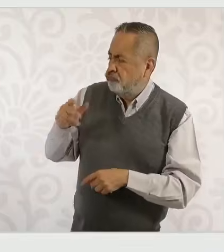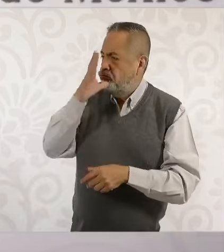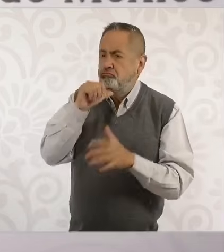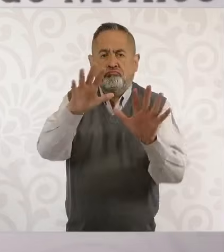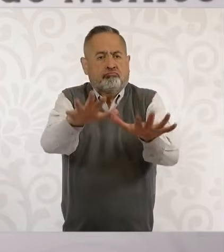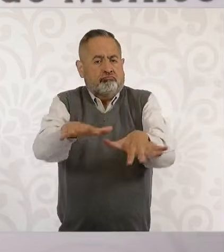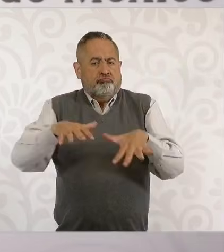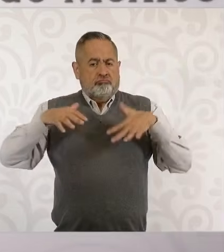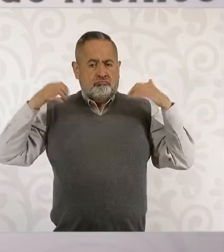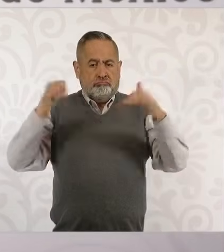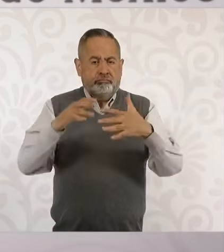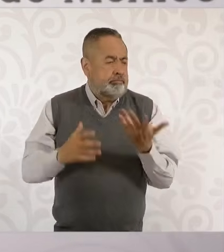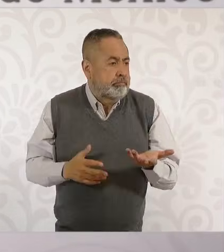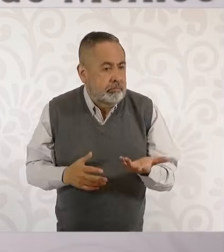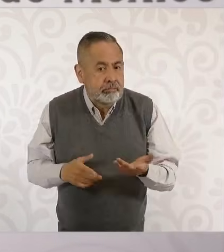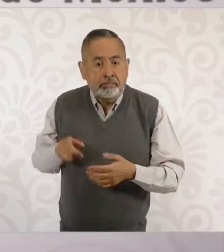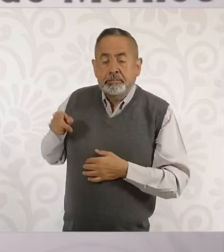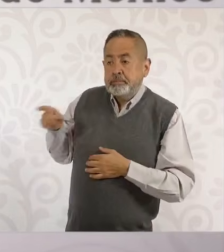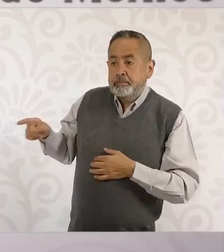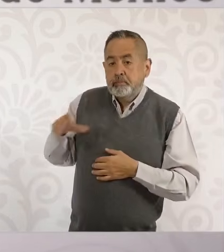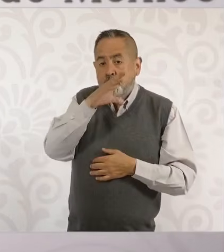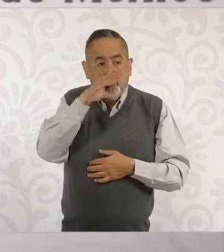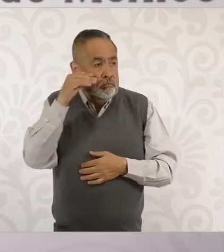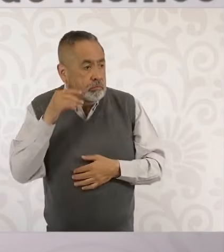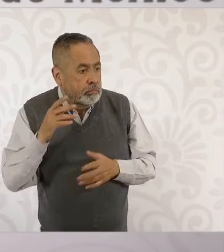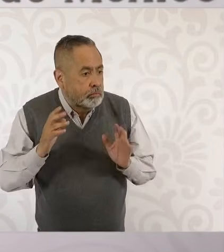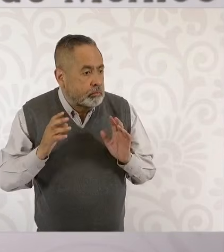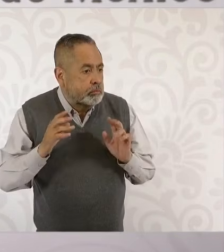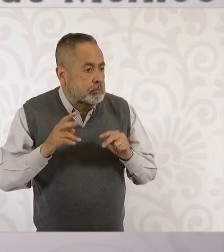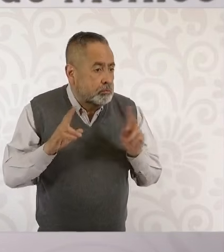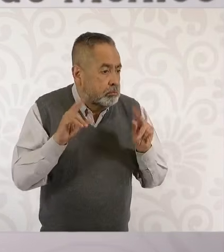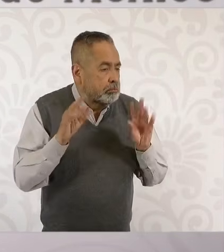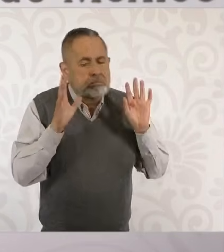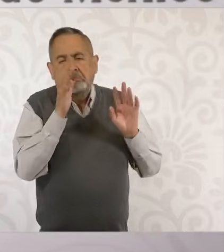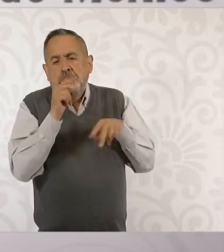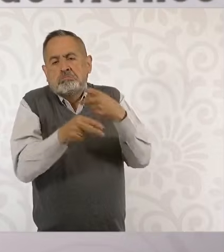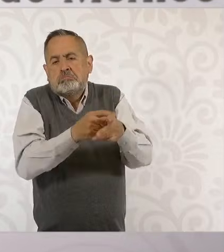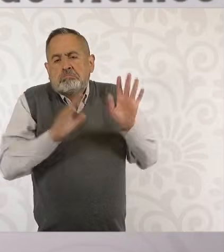pues ya los cubanos dijeron, bueno, si se opone el gobierno, pues no podemos ir, ¿verdad?